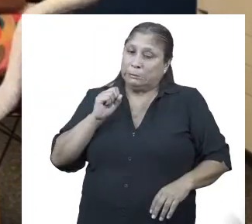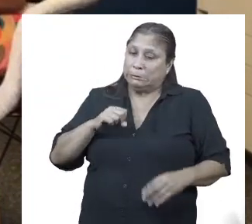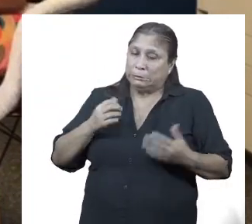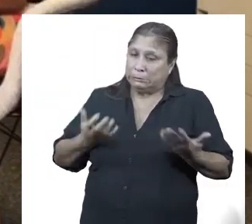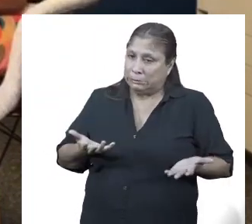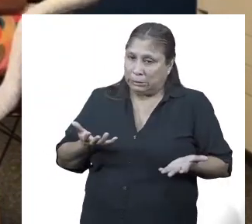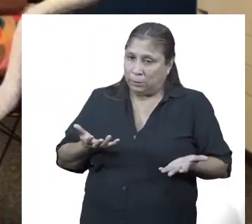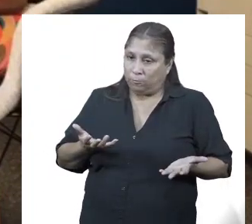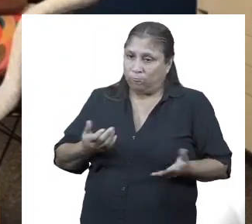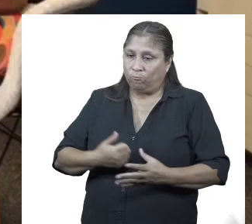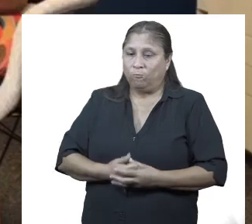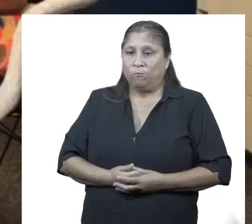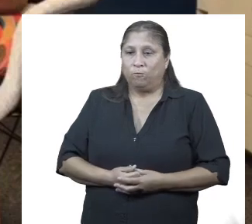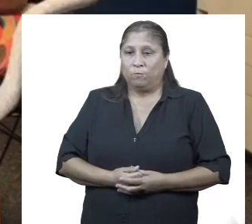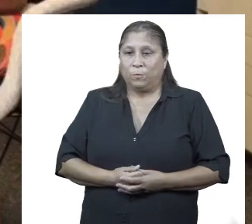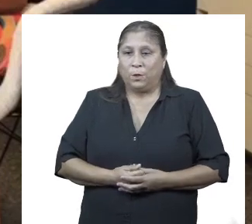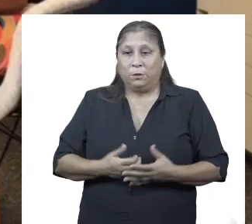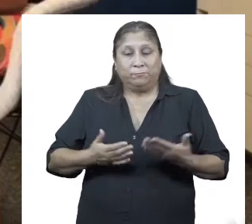caso